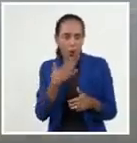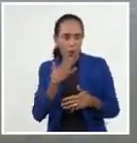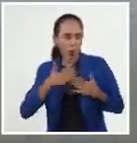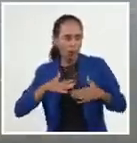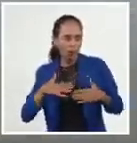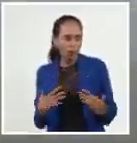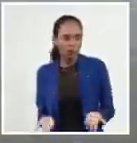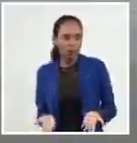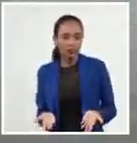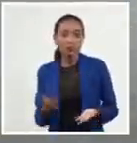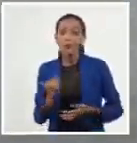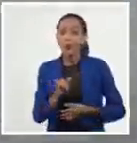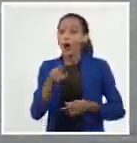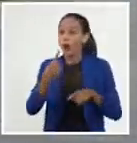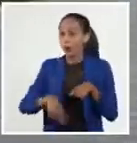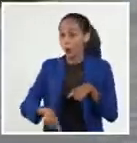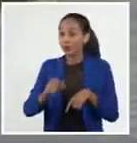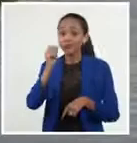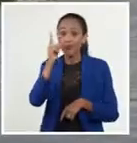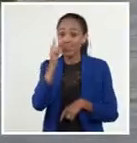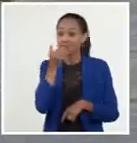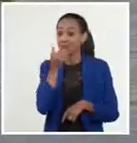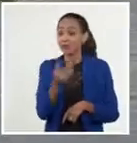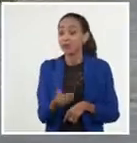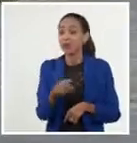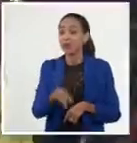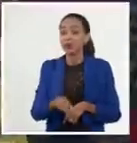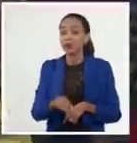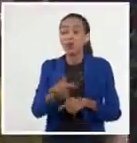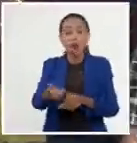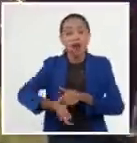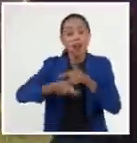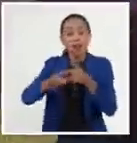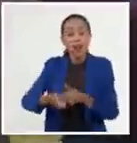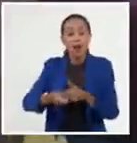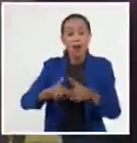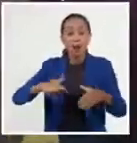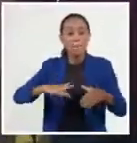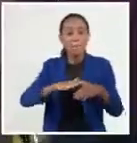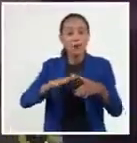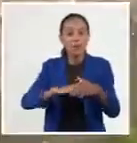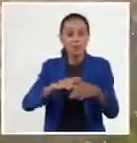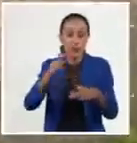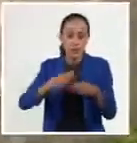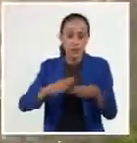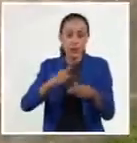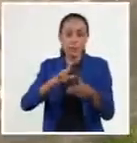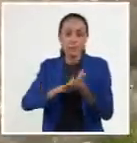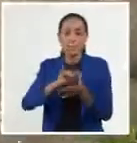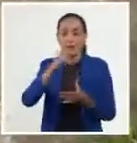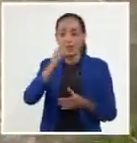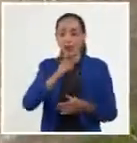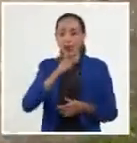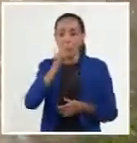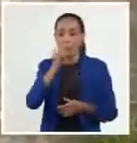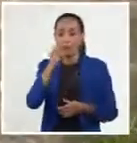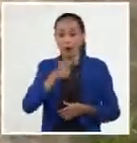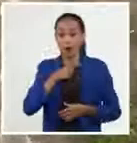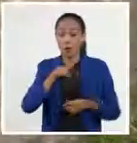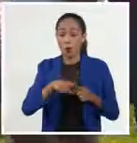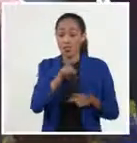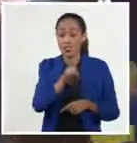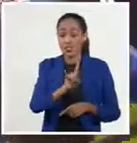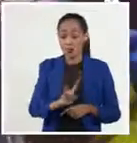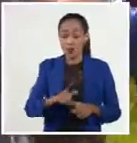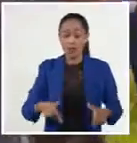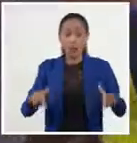encontró otra experiencia alentadora en la granja de alevinaje de la presa Minerva, una entidad que se recupera tras reparar 19 estanques, crear